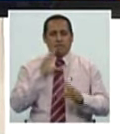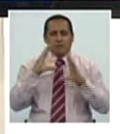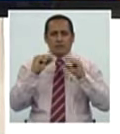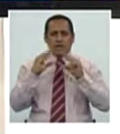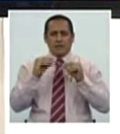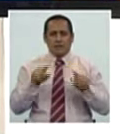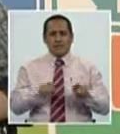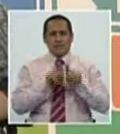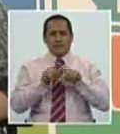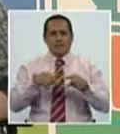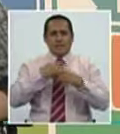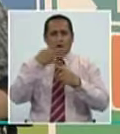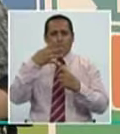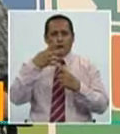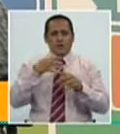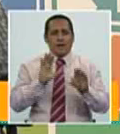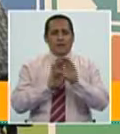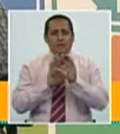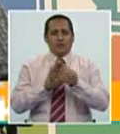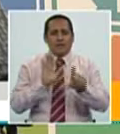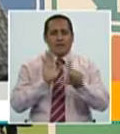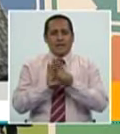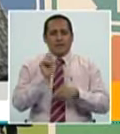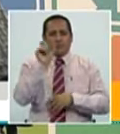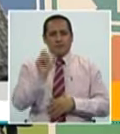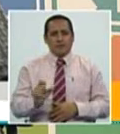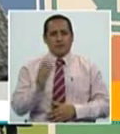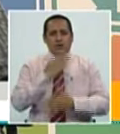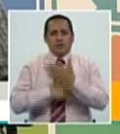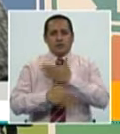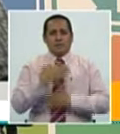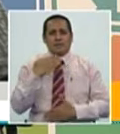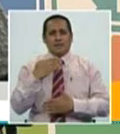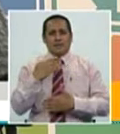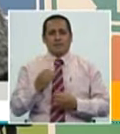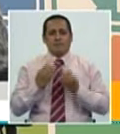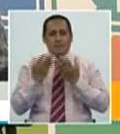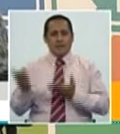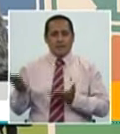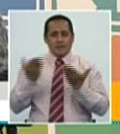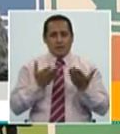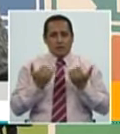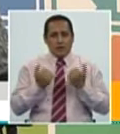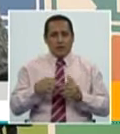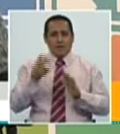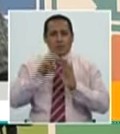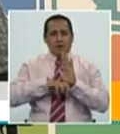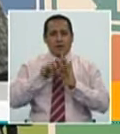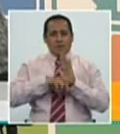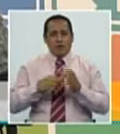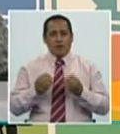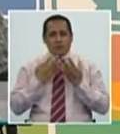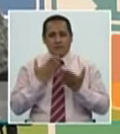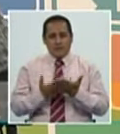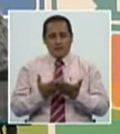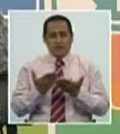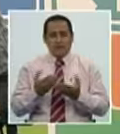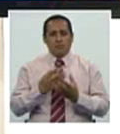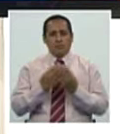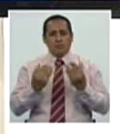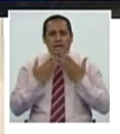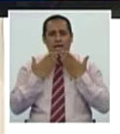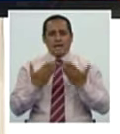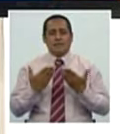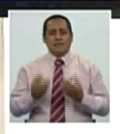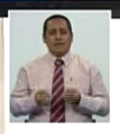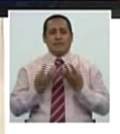vamos a hablar justamente acerca del cuarto capítulo de la Ley de las Personas con Discapacidad. Bienvenido aquí al programa, doctor Albañil.